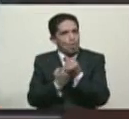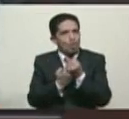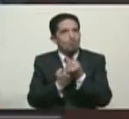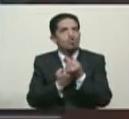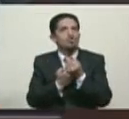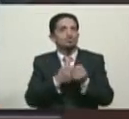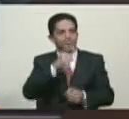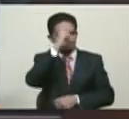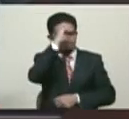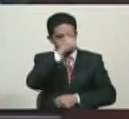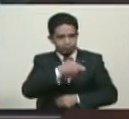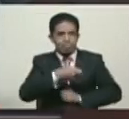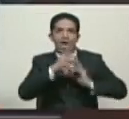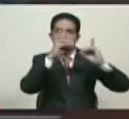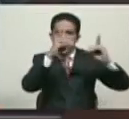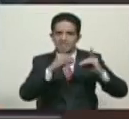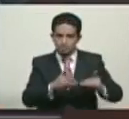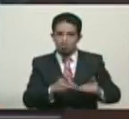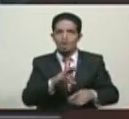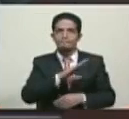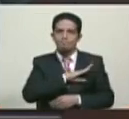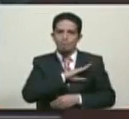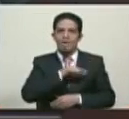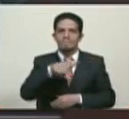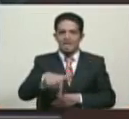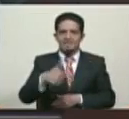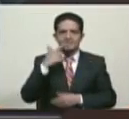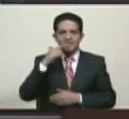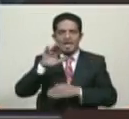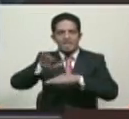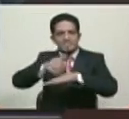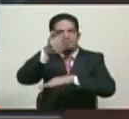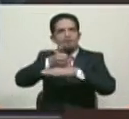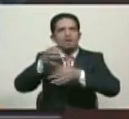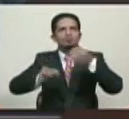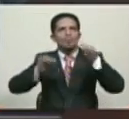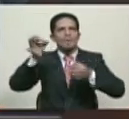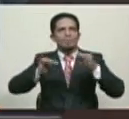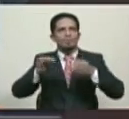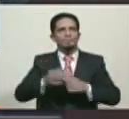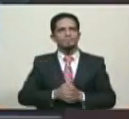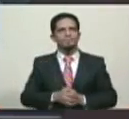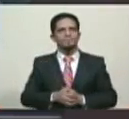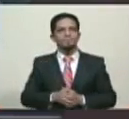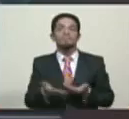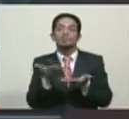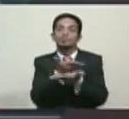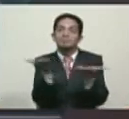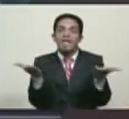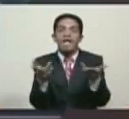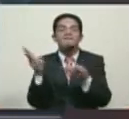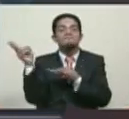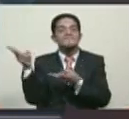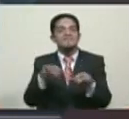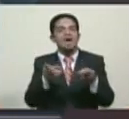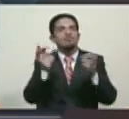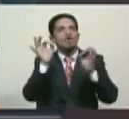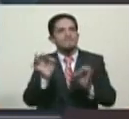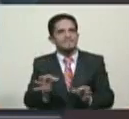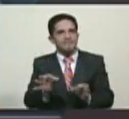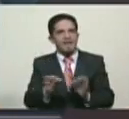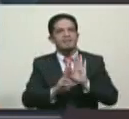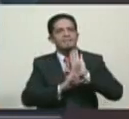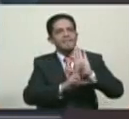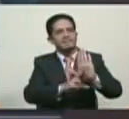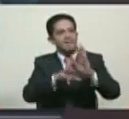las decisiones dictadas por esta máxima instancia judicial. Ciudadanos invitados oficiales y representantes